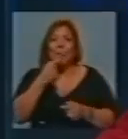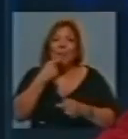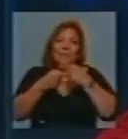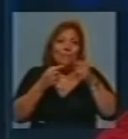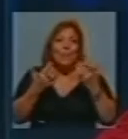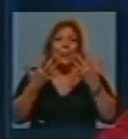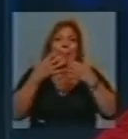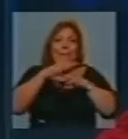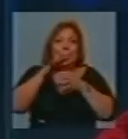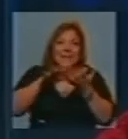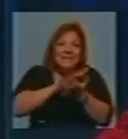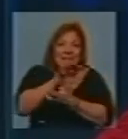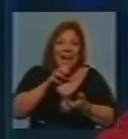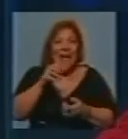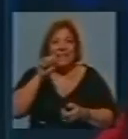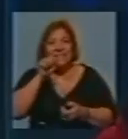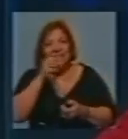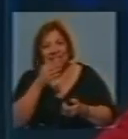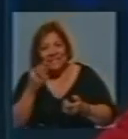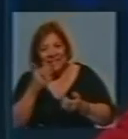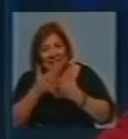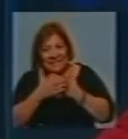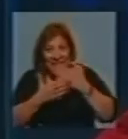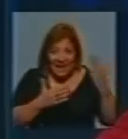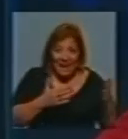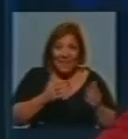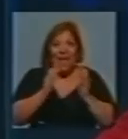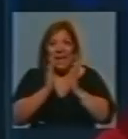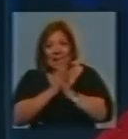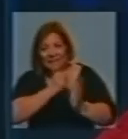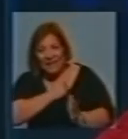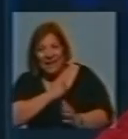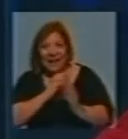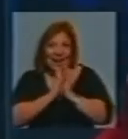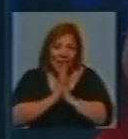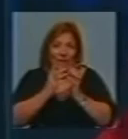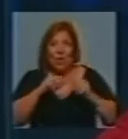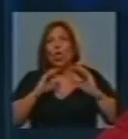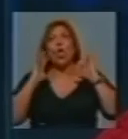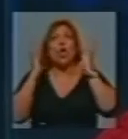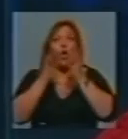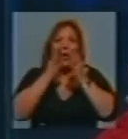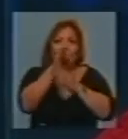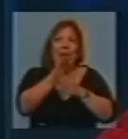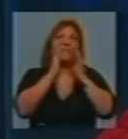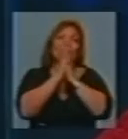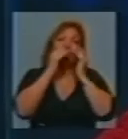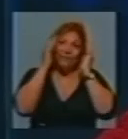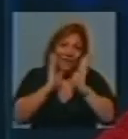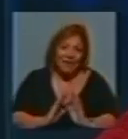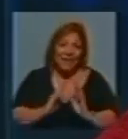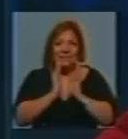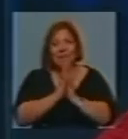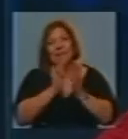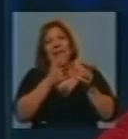mezcla programas de izquierda con cristianismo, con religión, porque al final todos apelan a una virgen, todos apelan a los santos, pero bueno, es algo muy